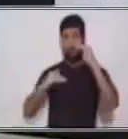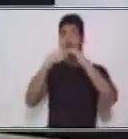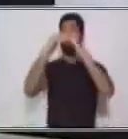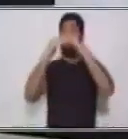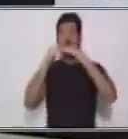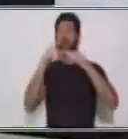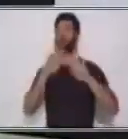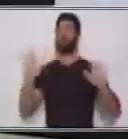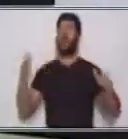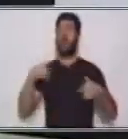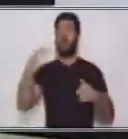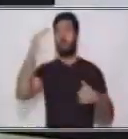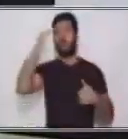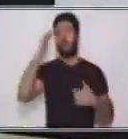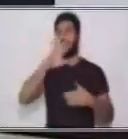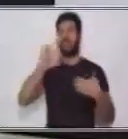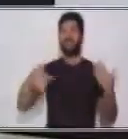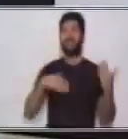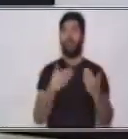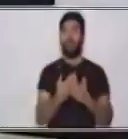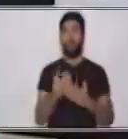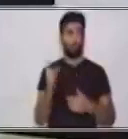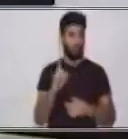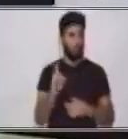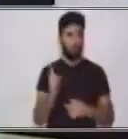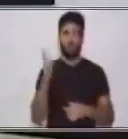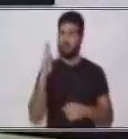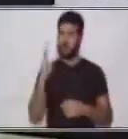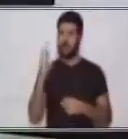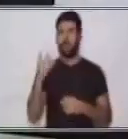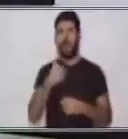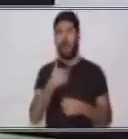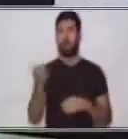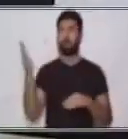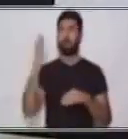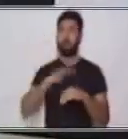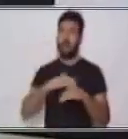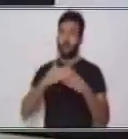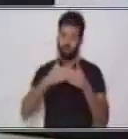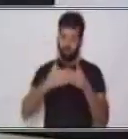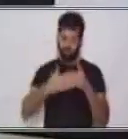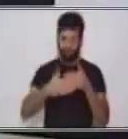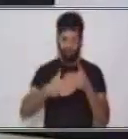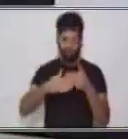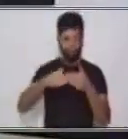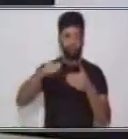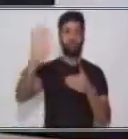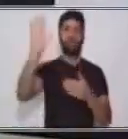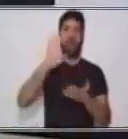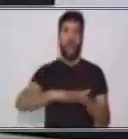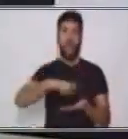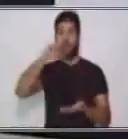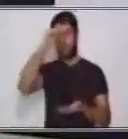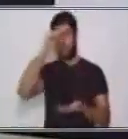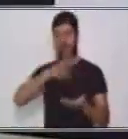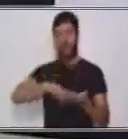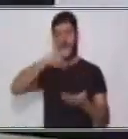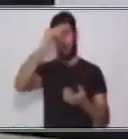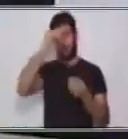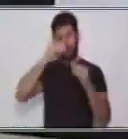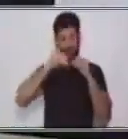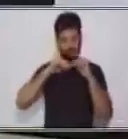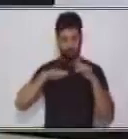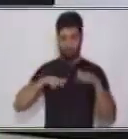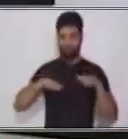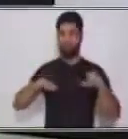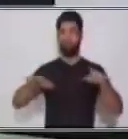límite, no tiene tope. Siempre van a haber mucho más conocimiento y eso es lo bonito, aprender de mucho de todas las ramas